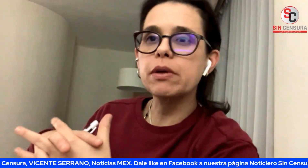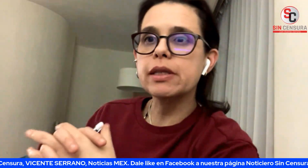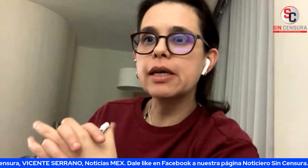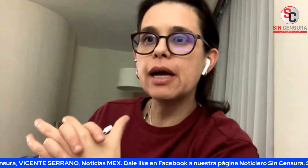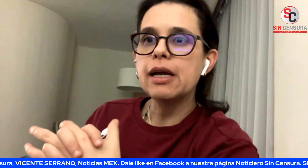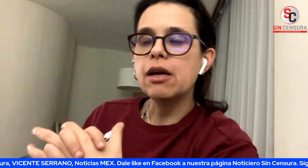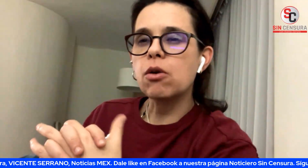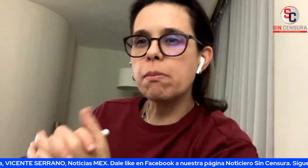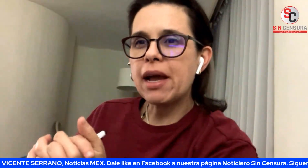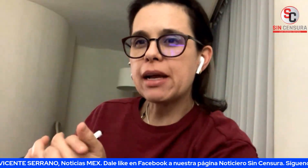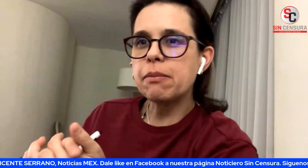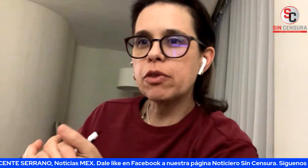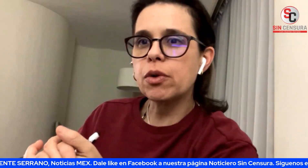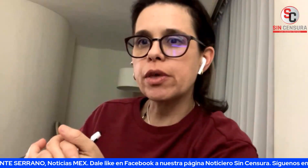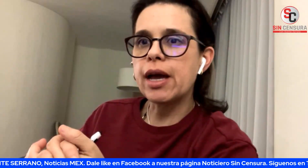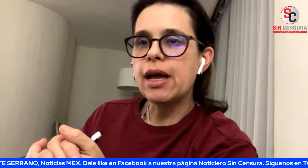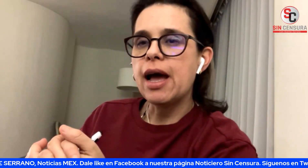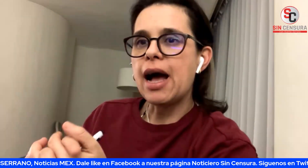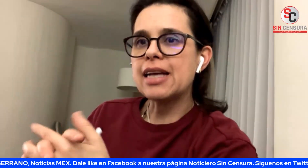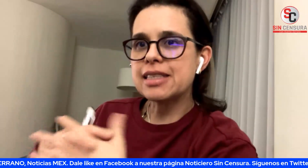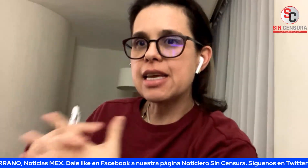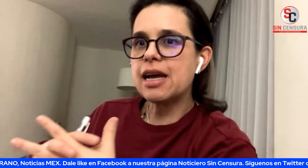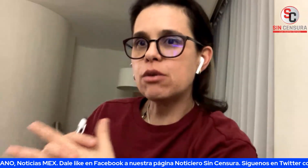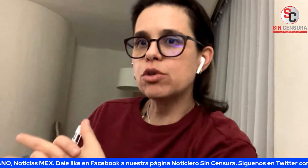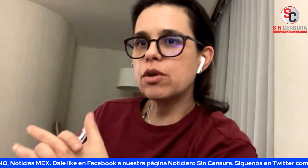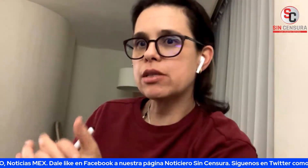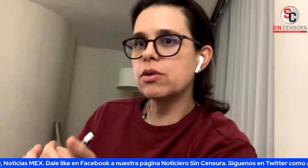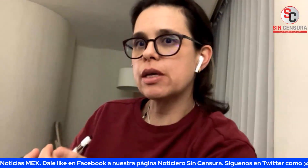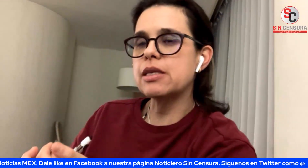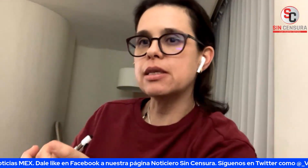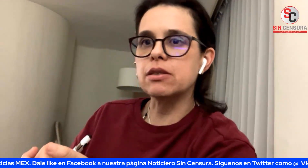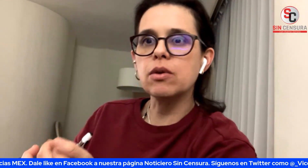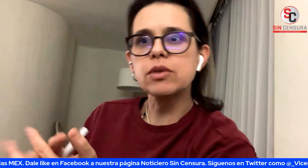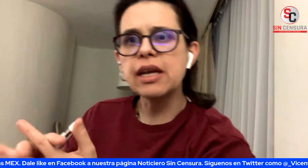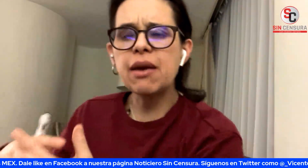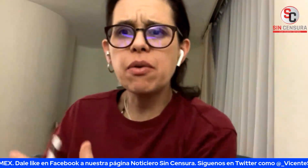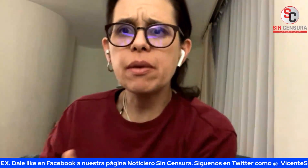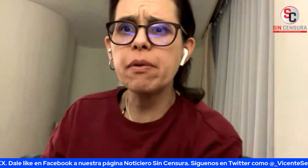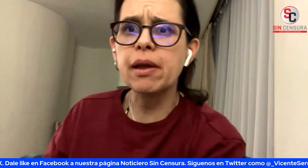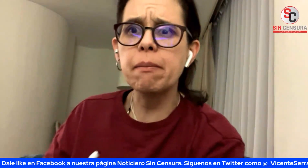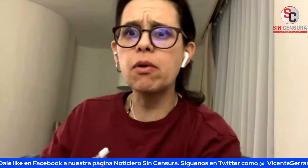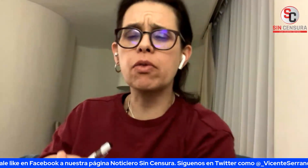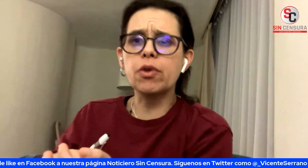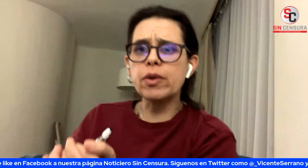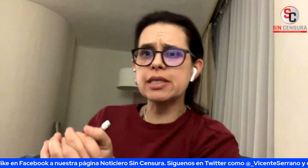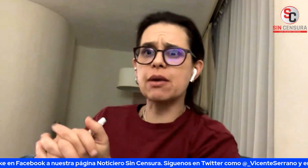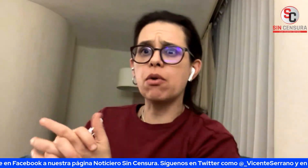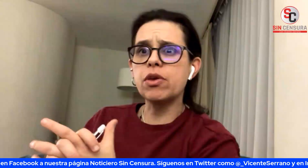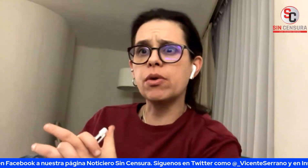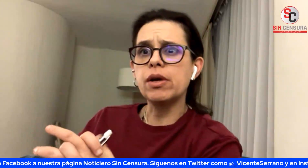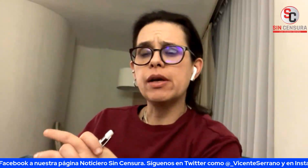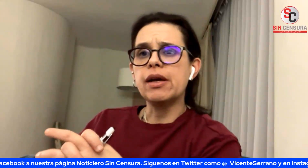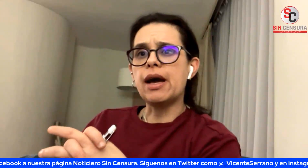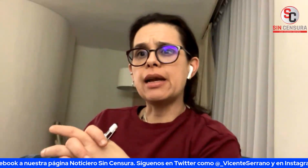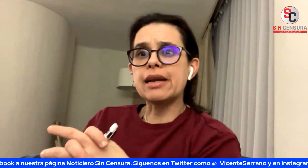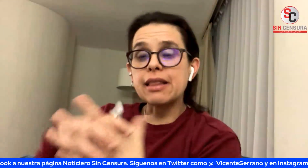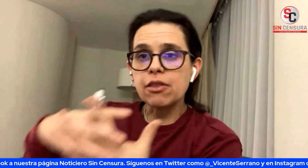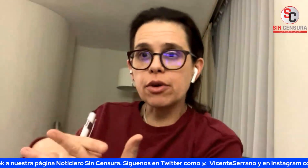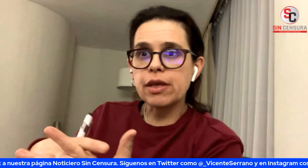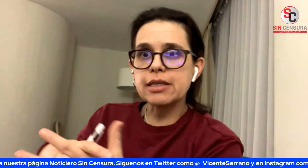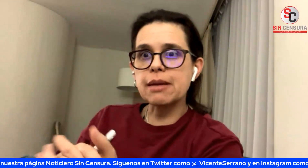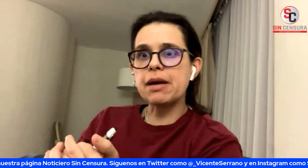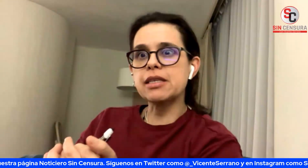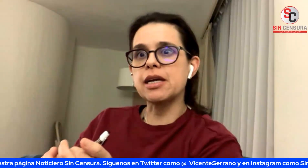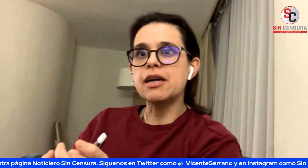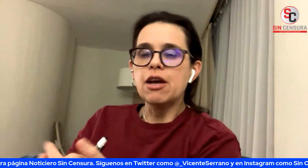Formación Política con Blanca Montoya, hacía alusión a esto que dices, ¿no? O sea, ¿qué onda, por ejemplo, con todo este odio